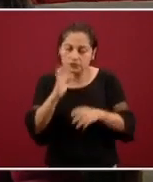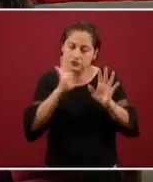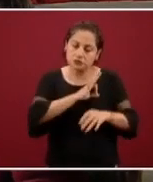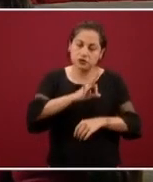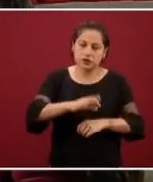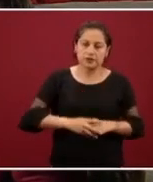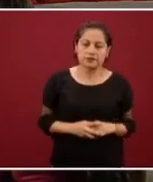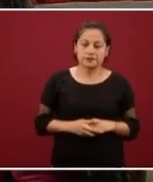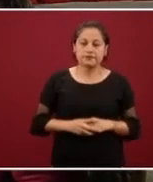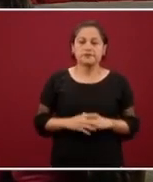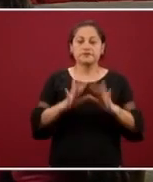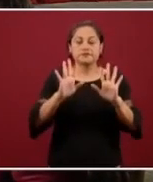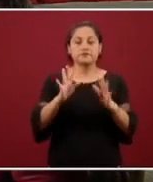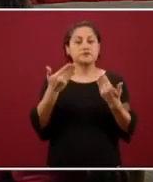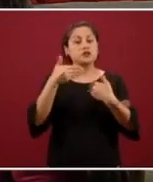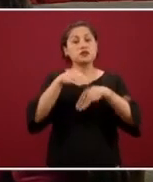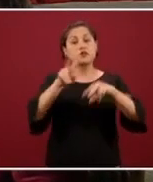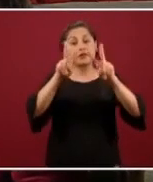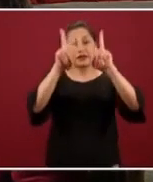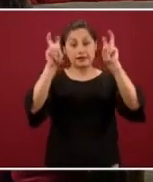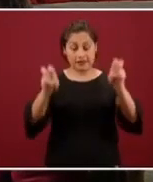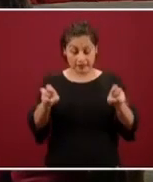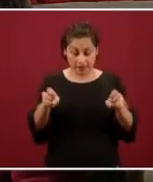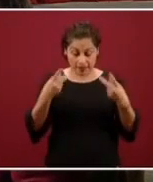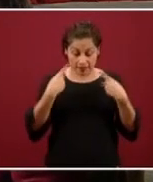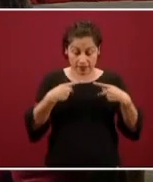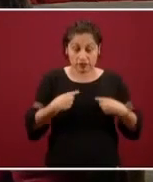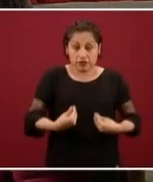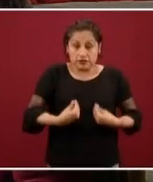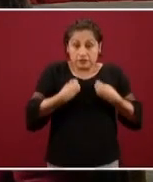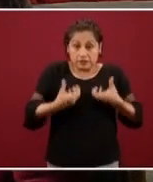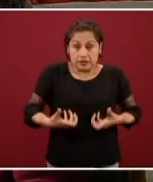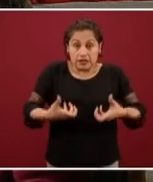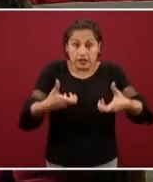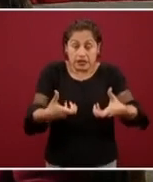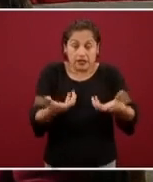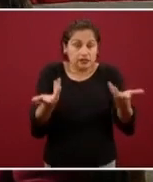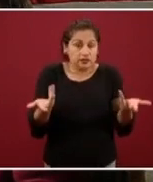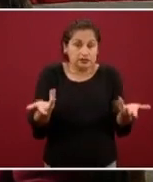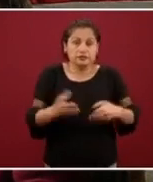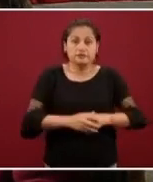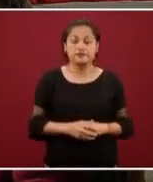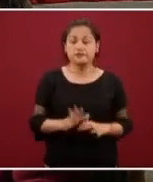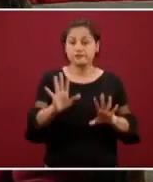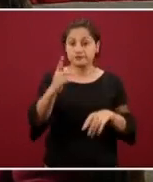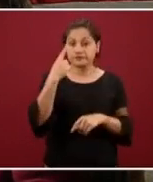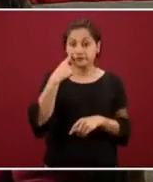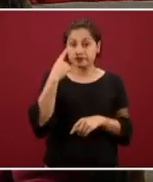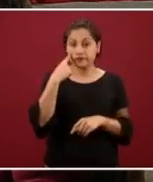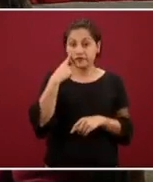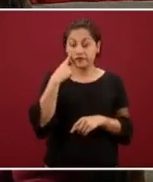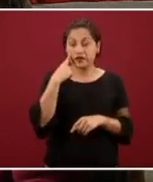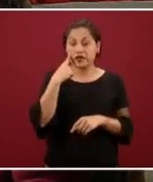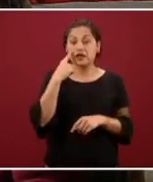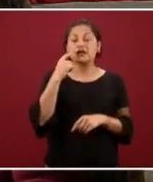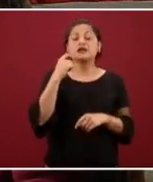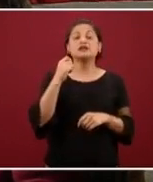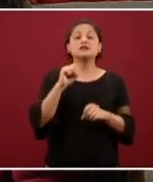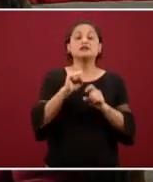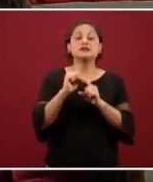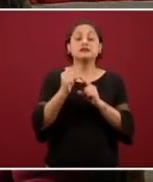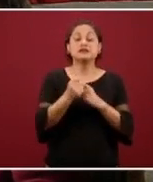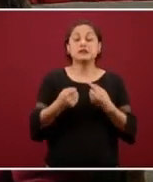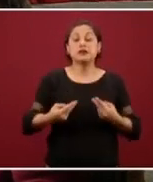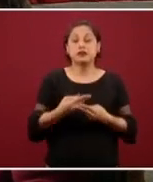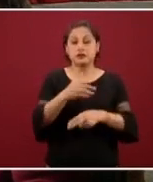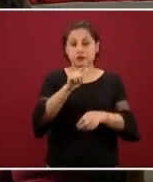personas en situación de calle. Como tal, en el Sistema Nacional de Vigilancia Epidemiológica,